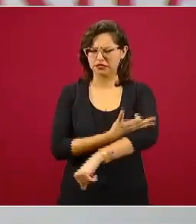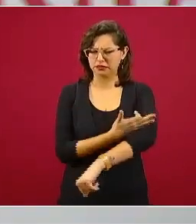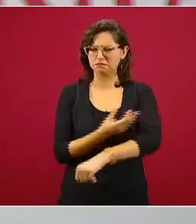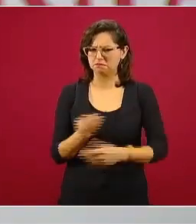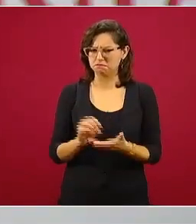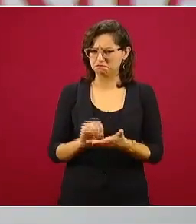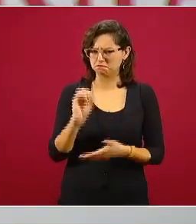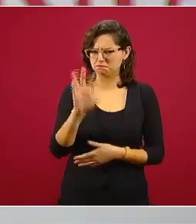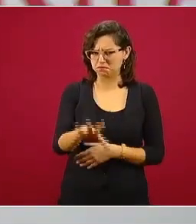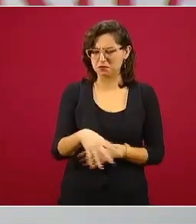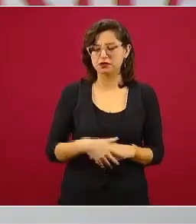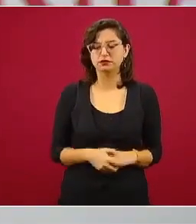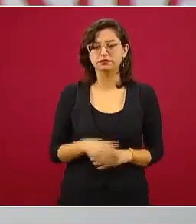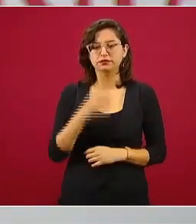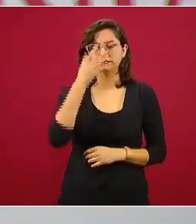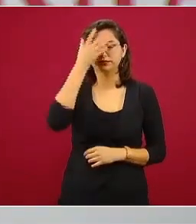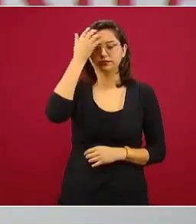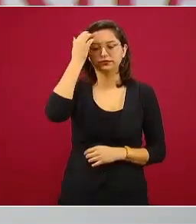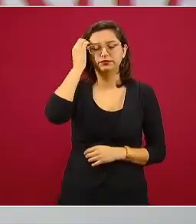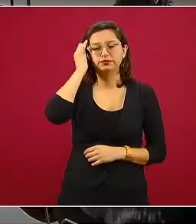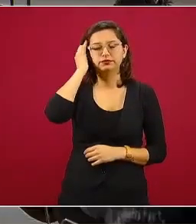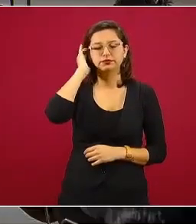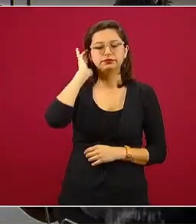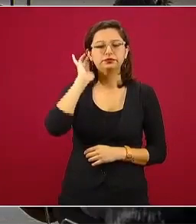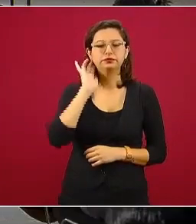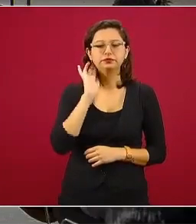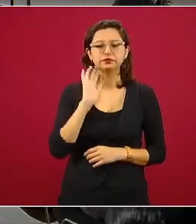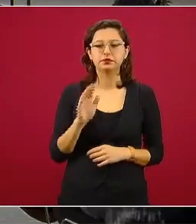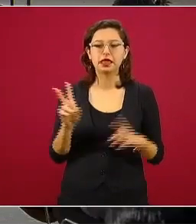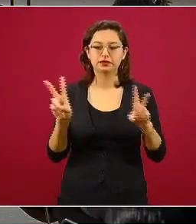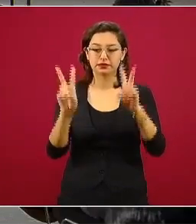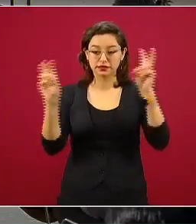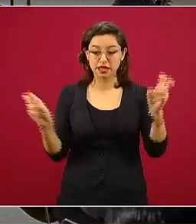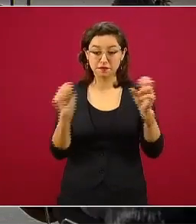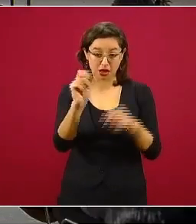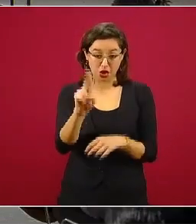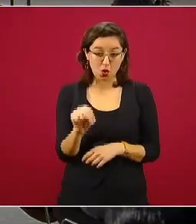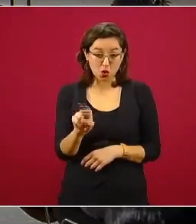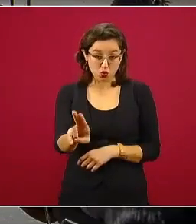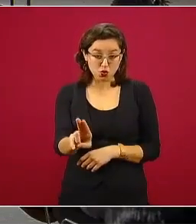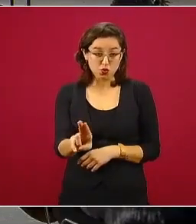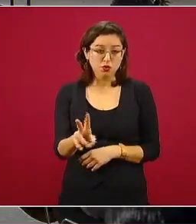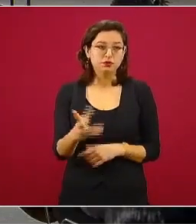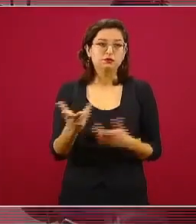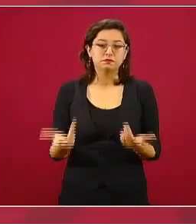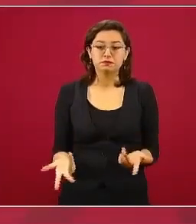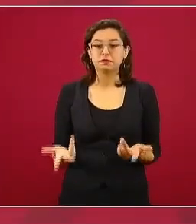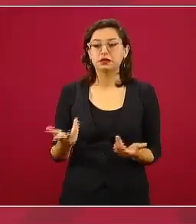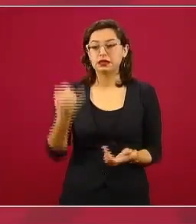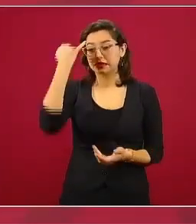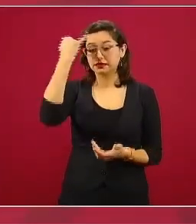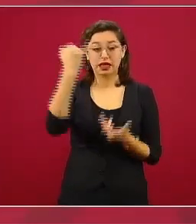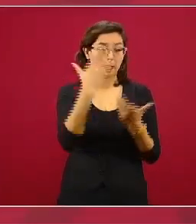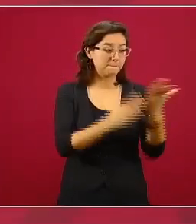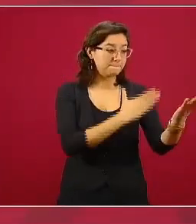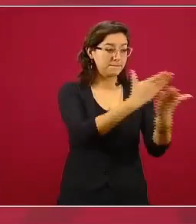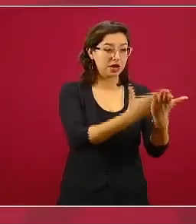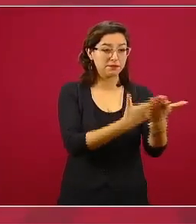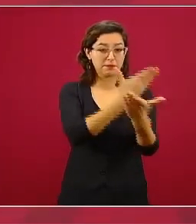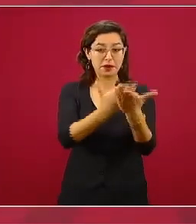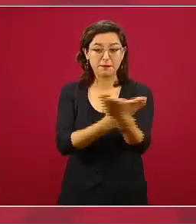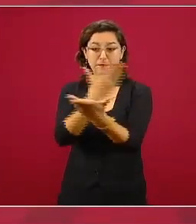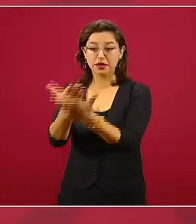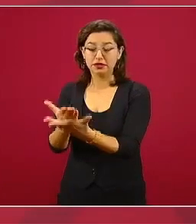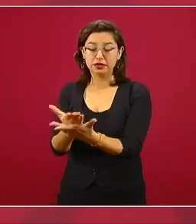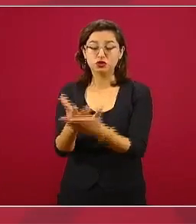Ahora, respecto a Naciones Unidas, te diría, México está participando en varias iniciativas que tienen que ver ahora